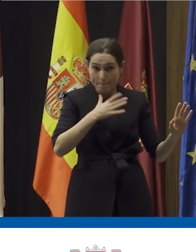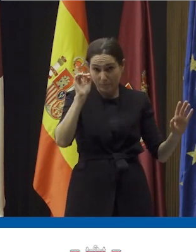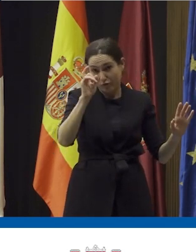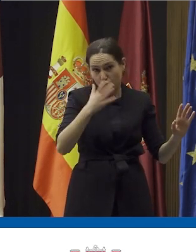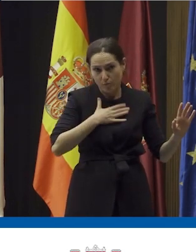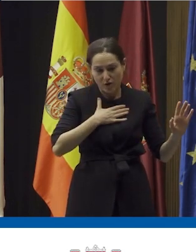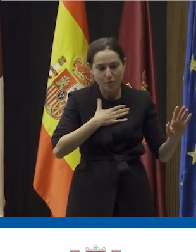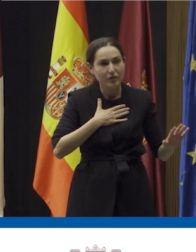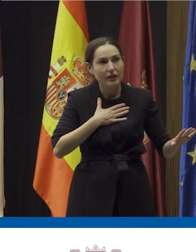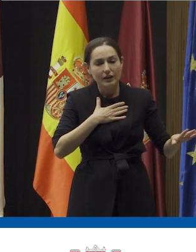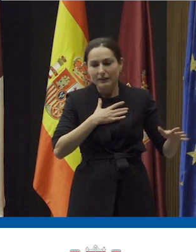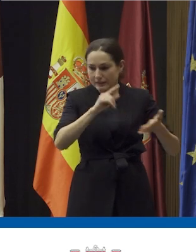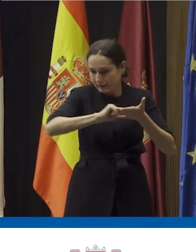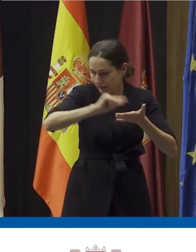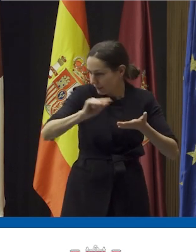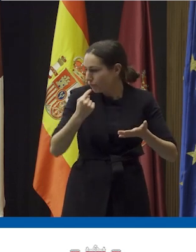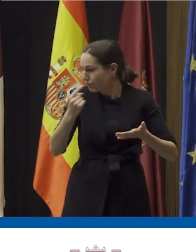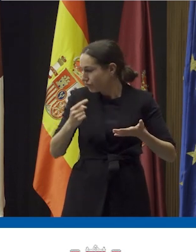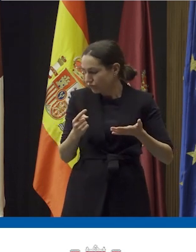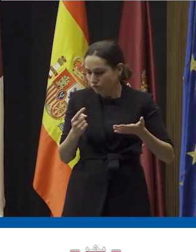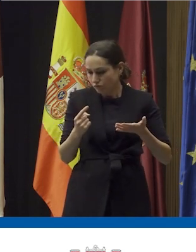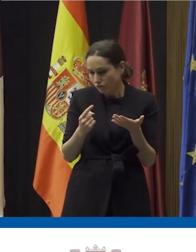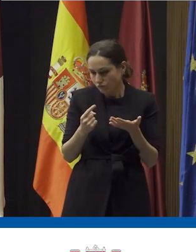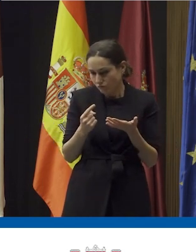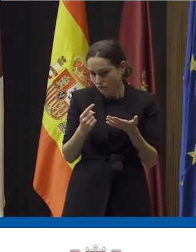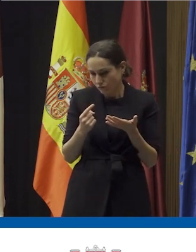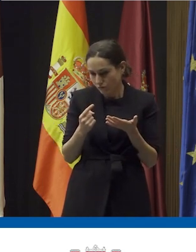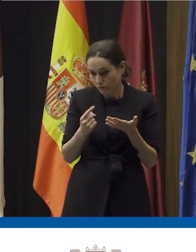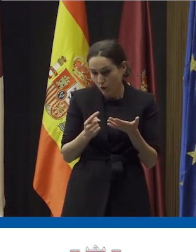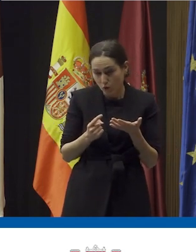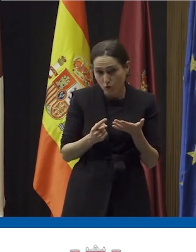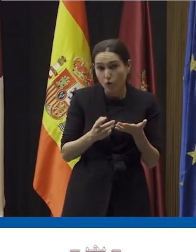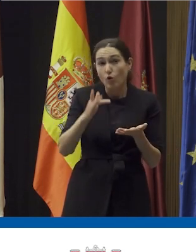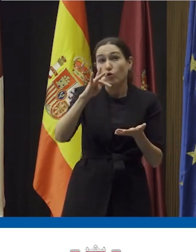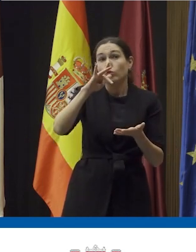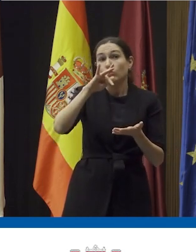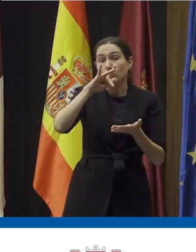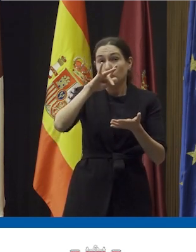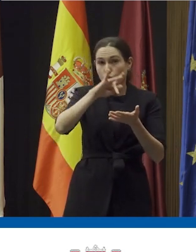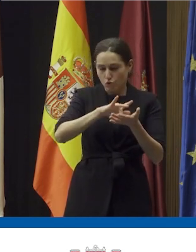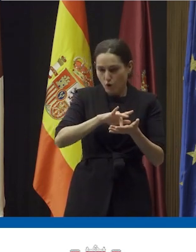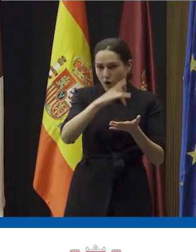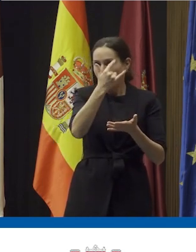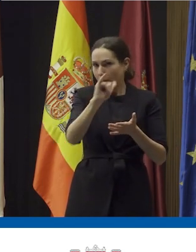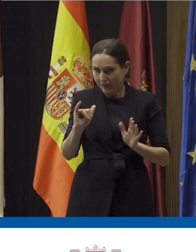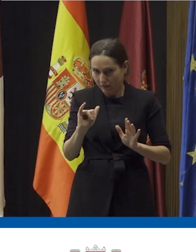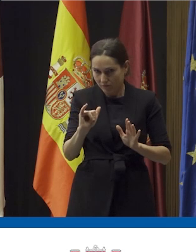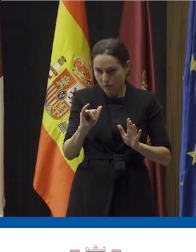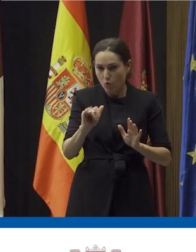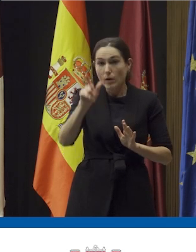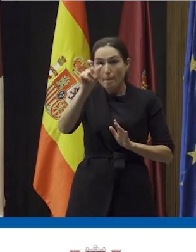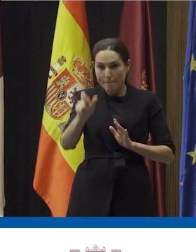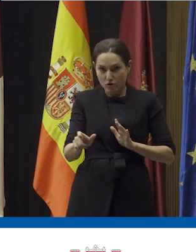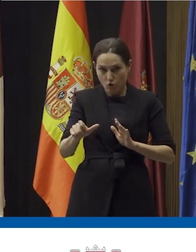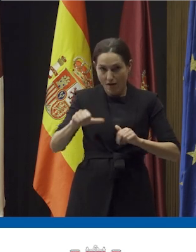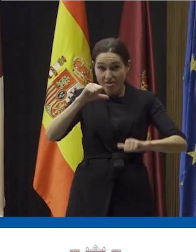maestros, escribía, permítame leérselo, decía: ocurrió una vez en el país de los cuentos que un cirujano muy